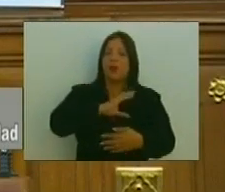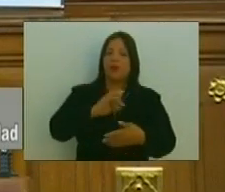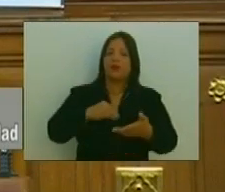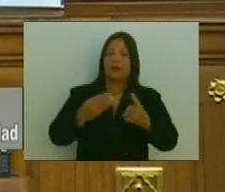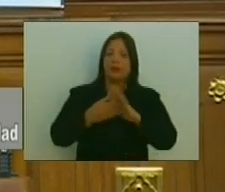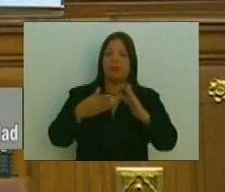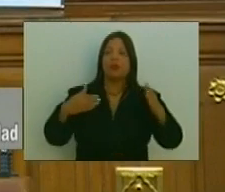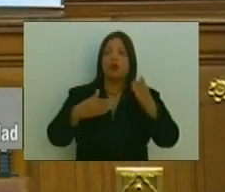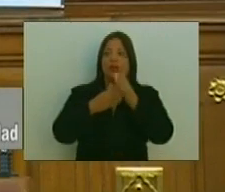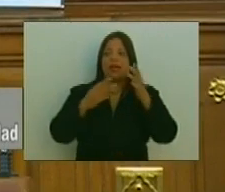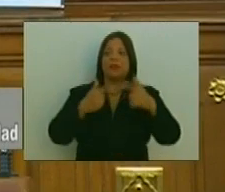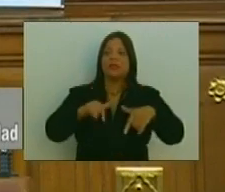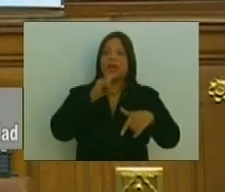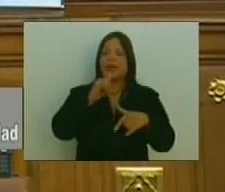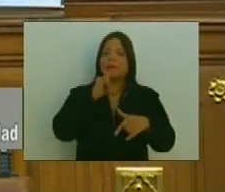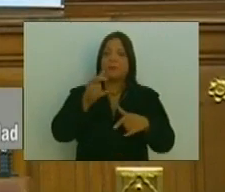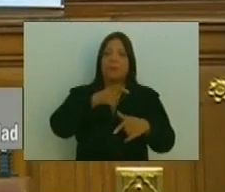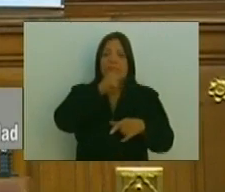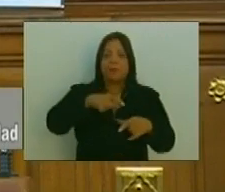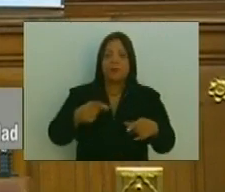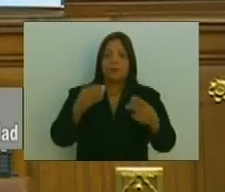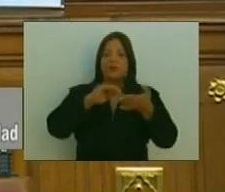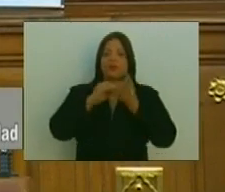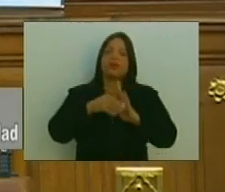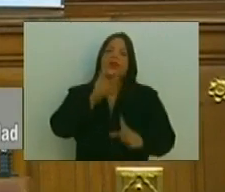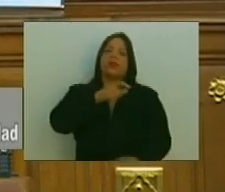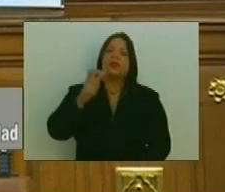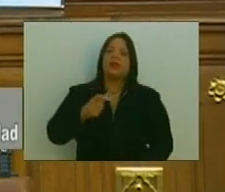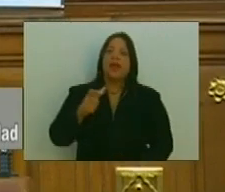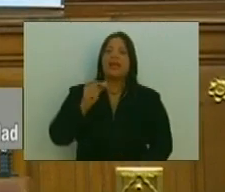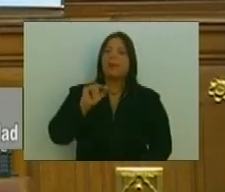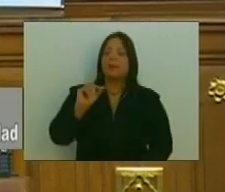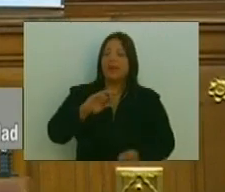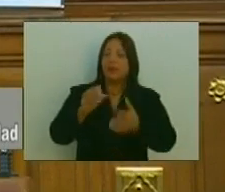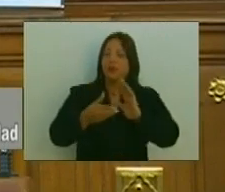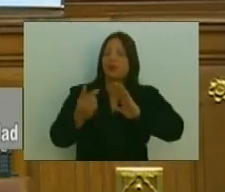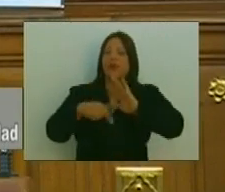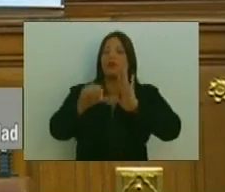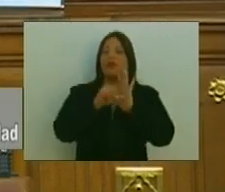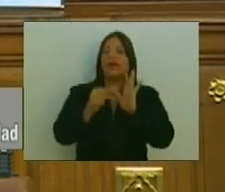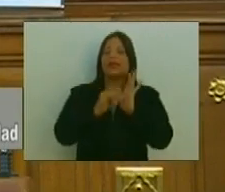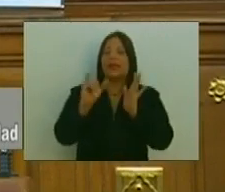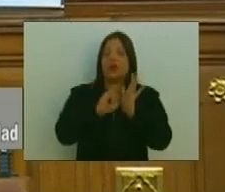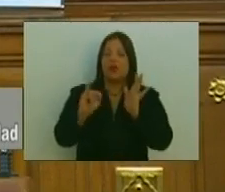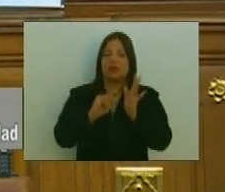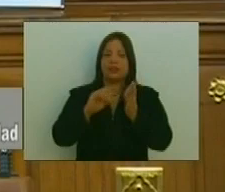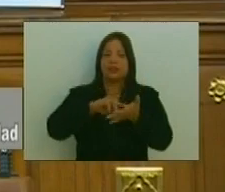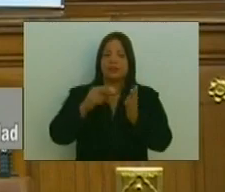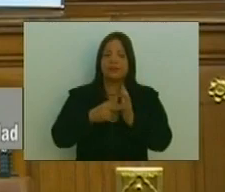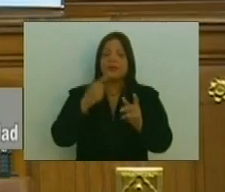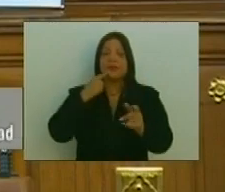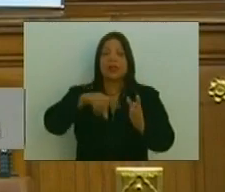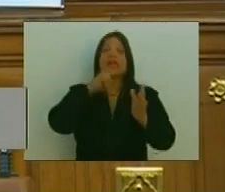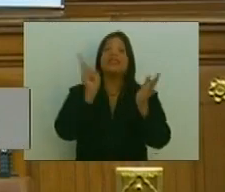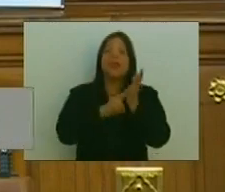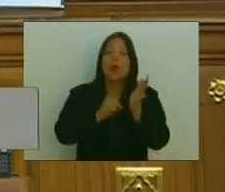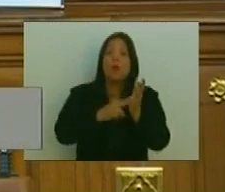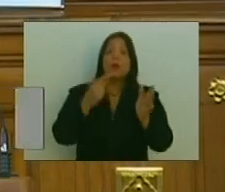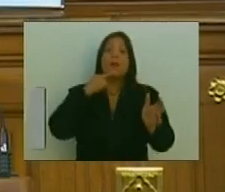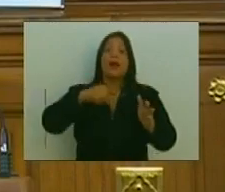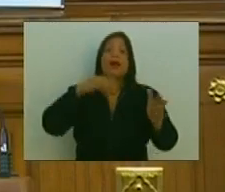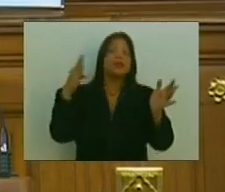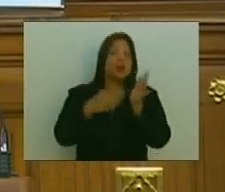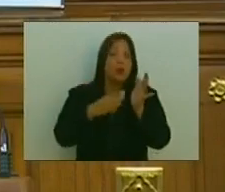públicos, al cine, a la escuela, a los hospitales, de verdad se cumpla, pero para que eso sea